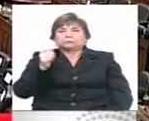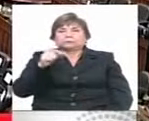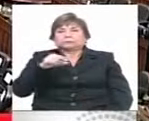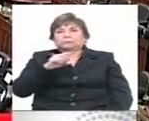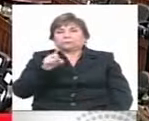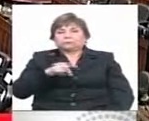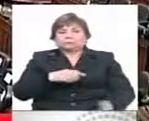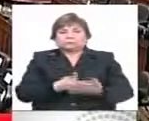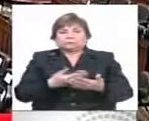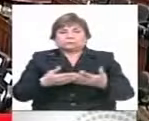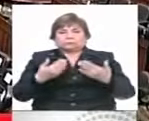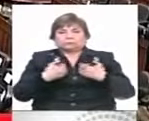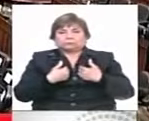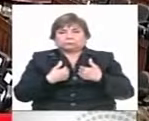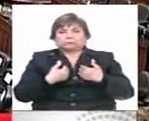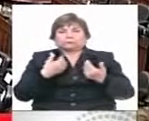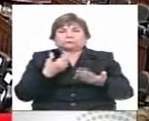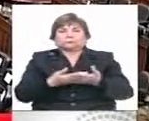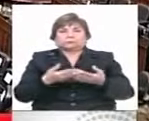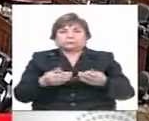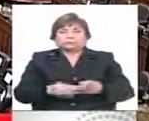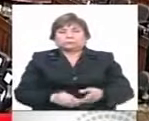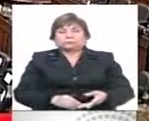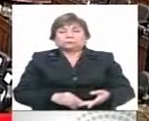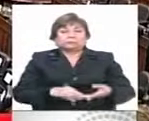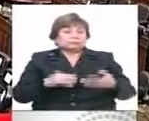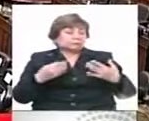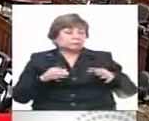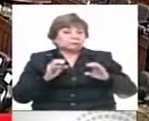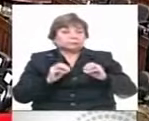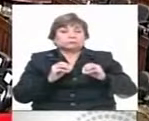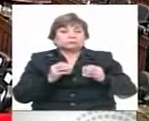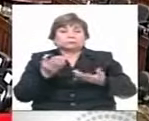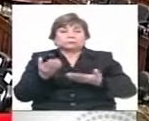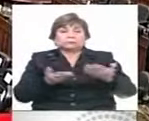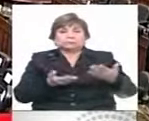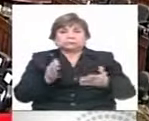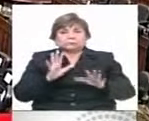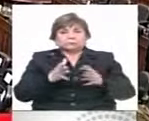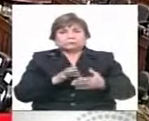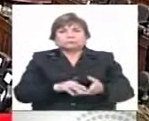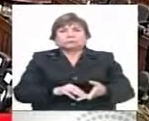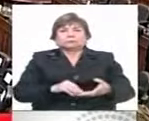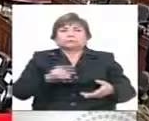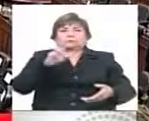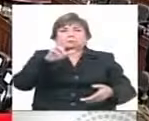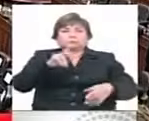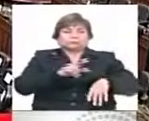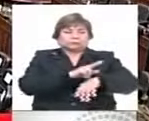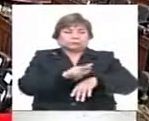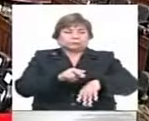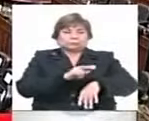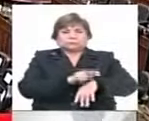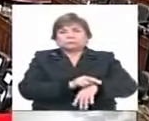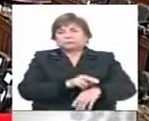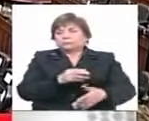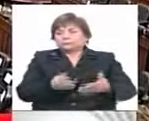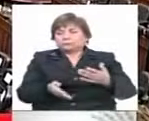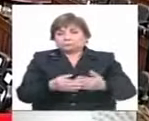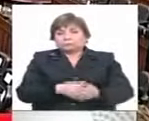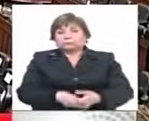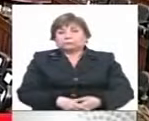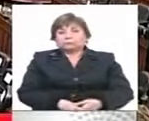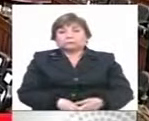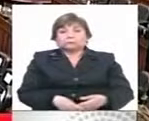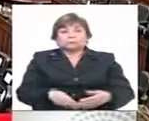tendrá un amplio debate que ya está considerado en aproximadamente 3 horas. Recordar que, como